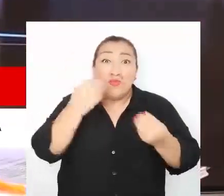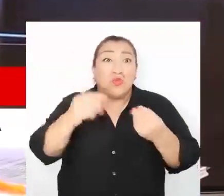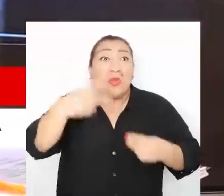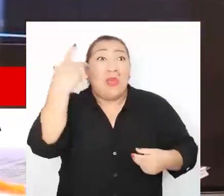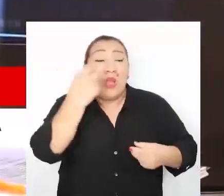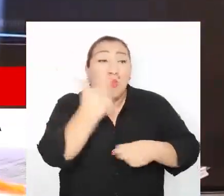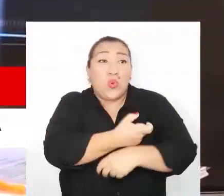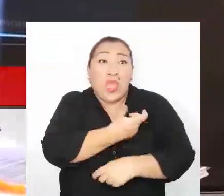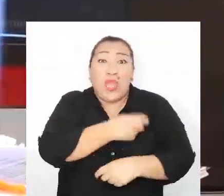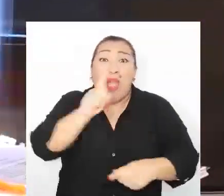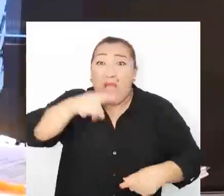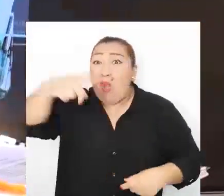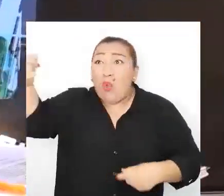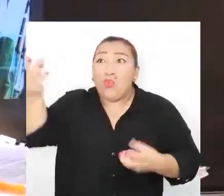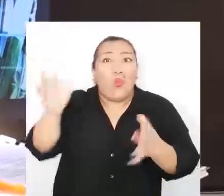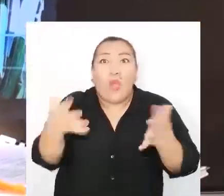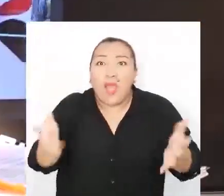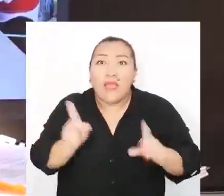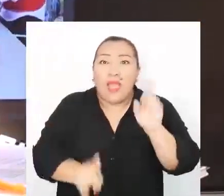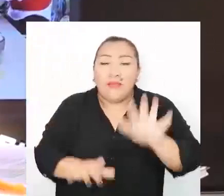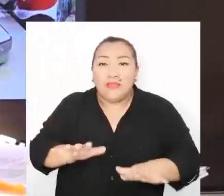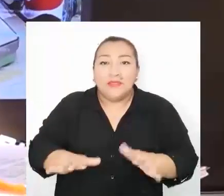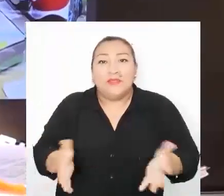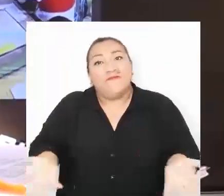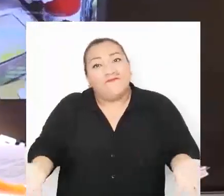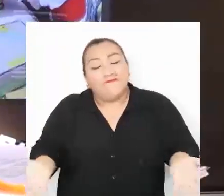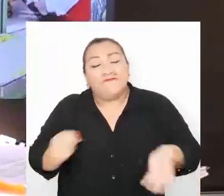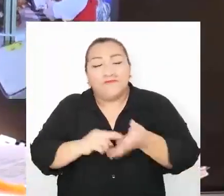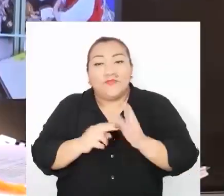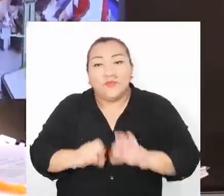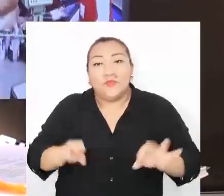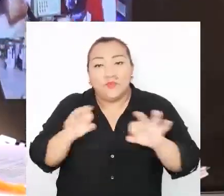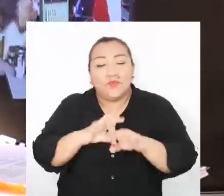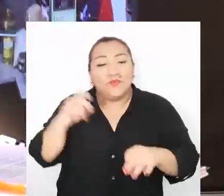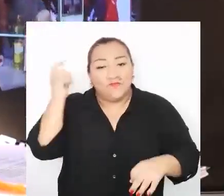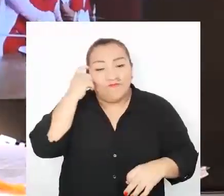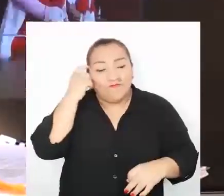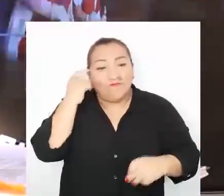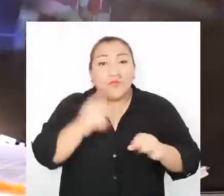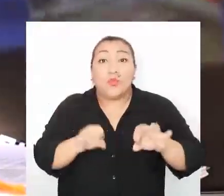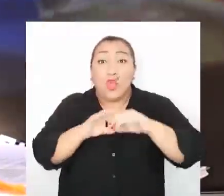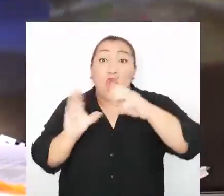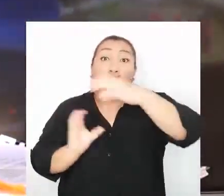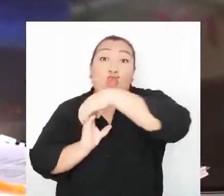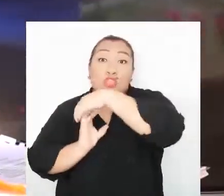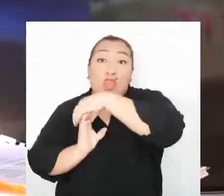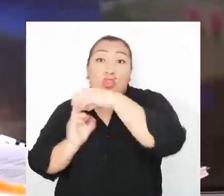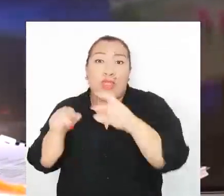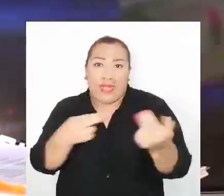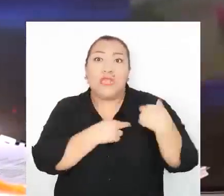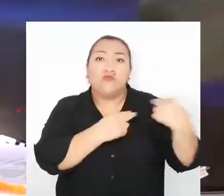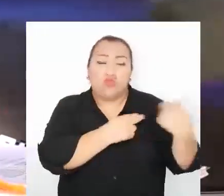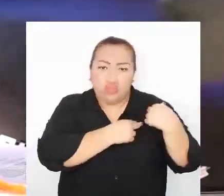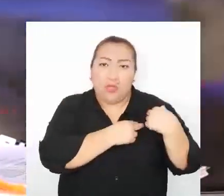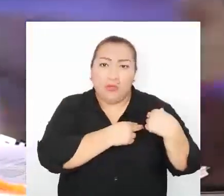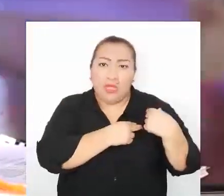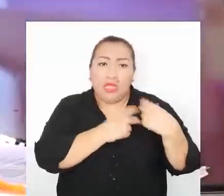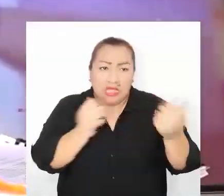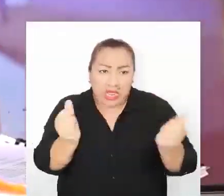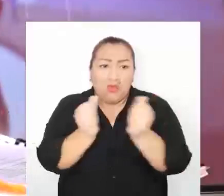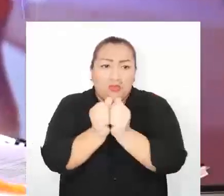se venza. Y en ese sentido nosotros consideramos que la Contraloría, en su papel de estar acompañando a través de este mecanismo